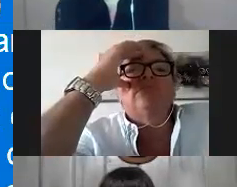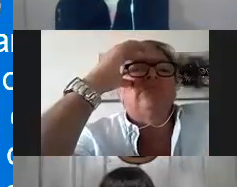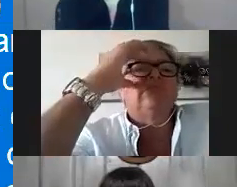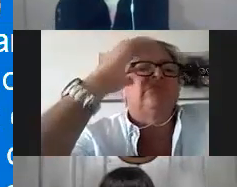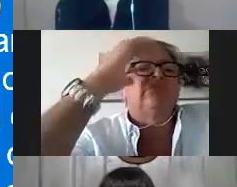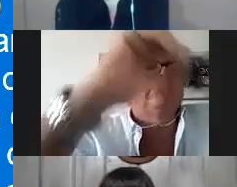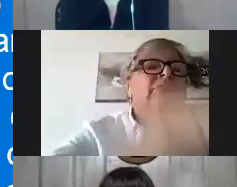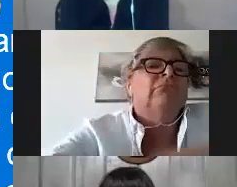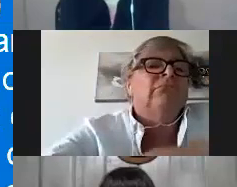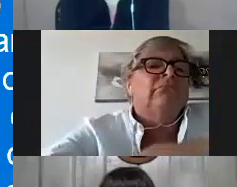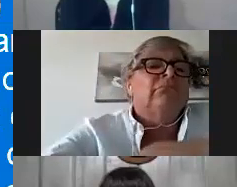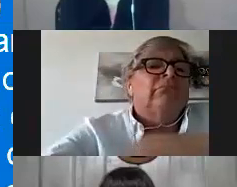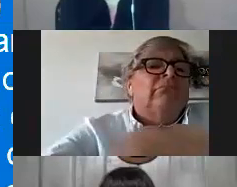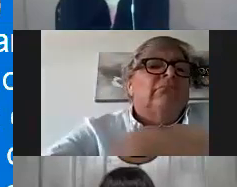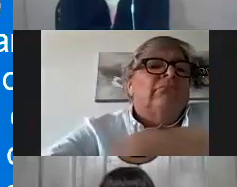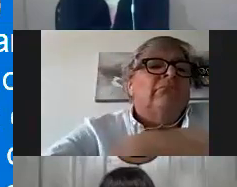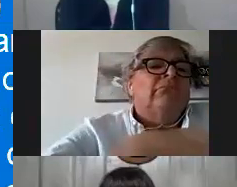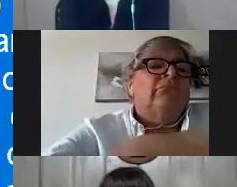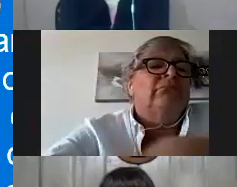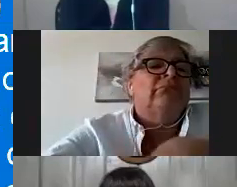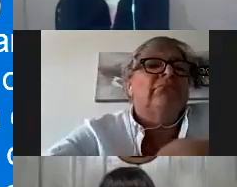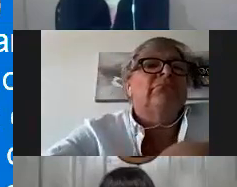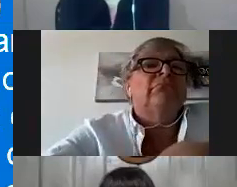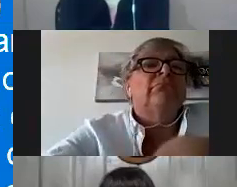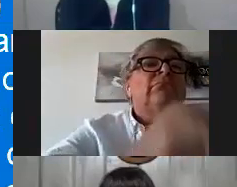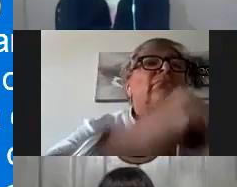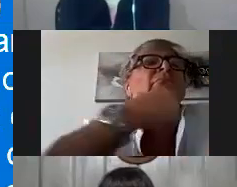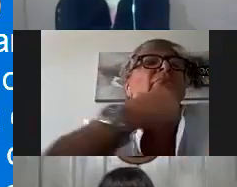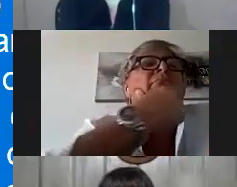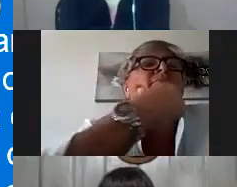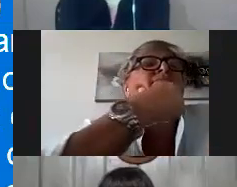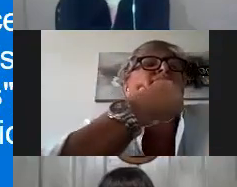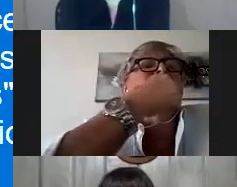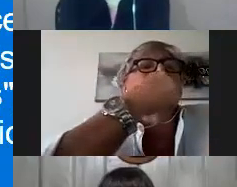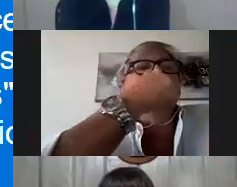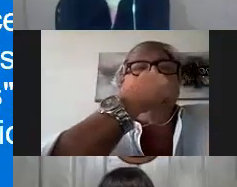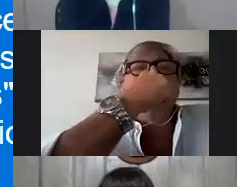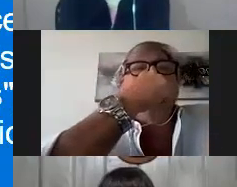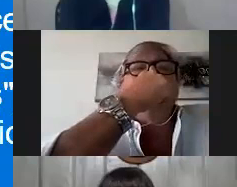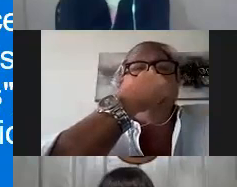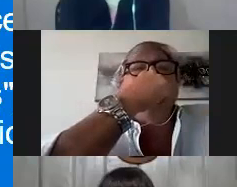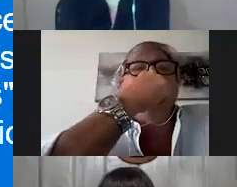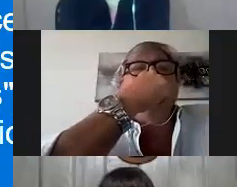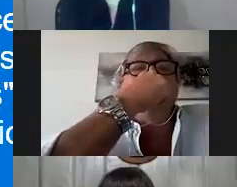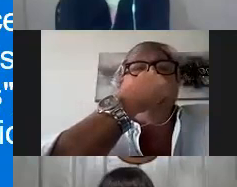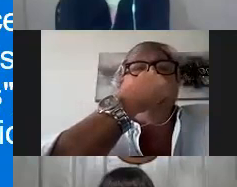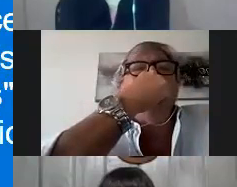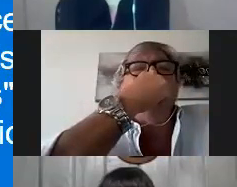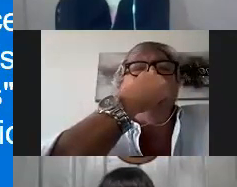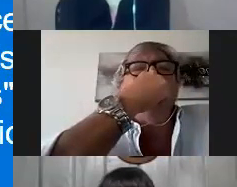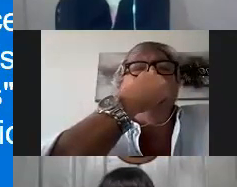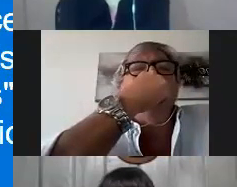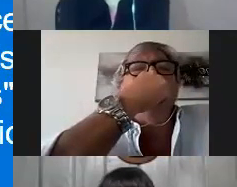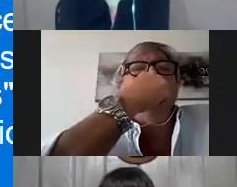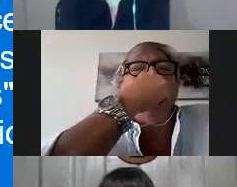Estado Nacional, Ministerio de Transporte, dedujeron recursos extraordinarios, respectivamente. Como la Cámara se pronunció únicamente sobre